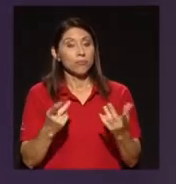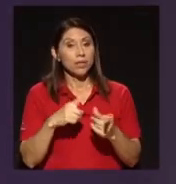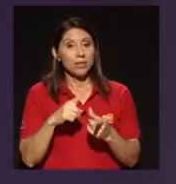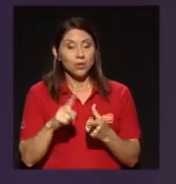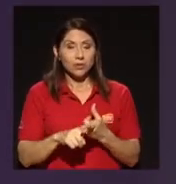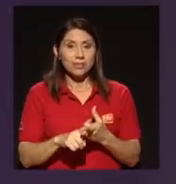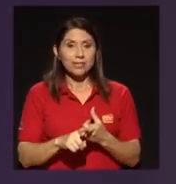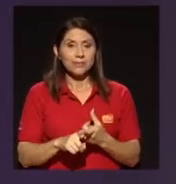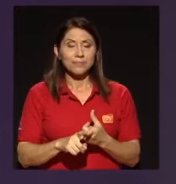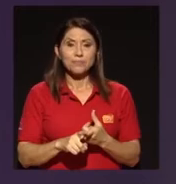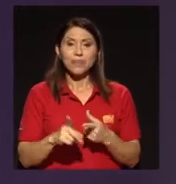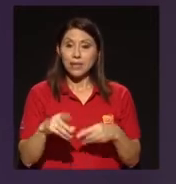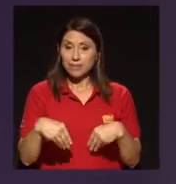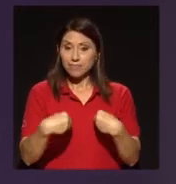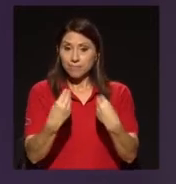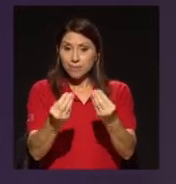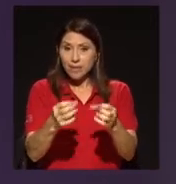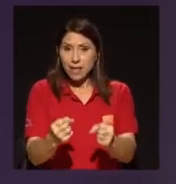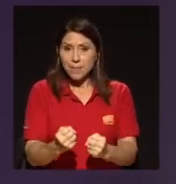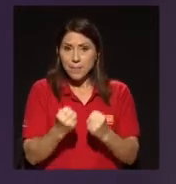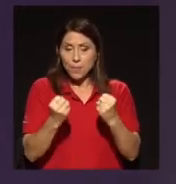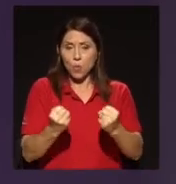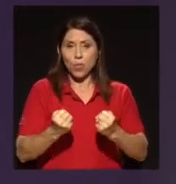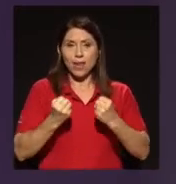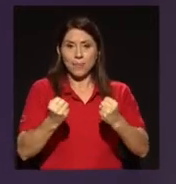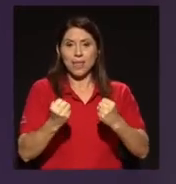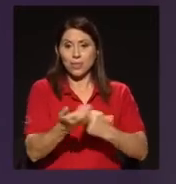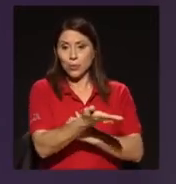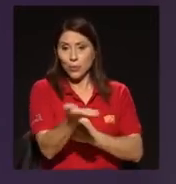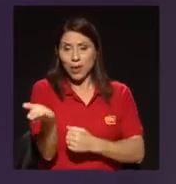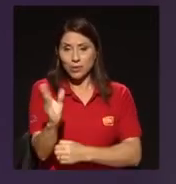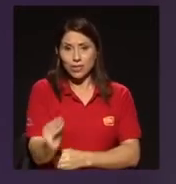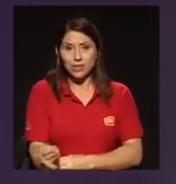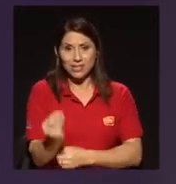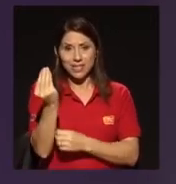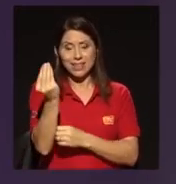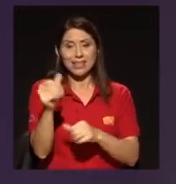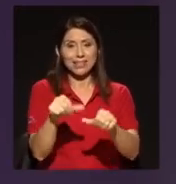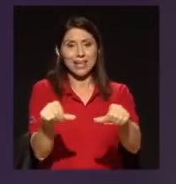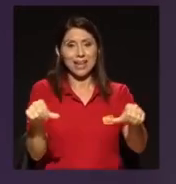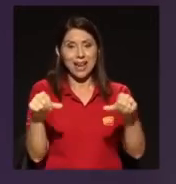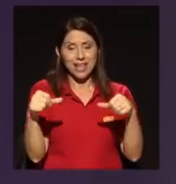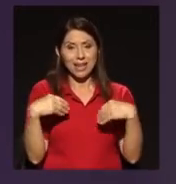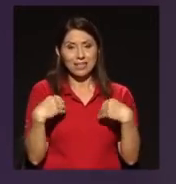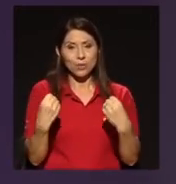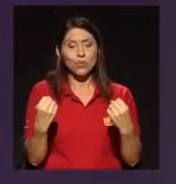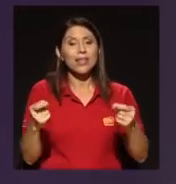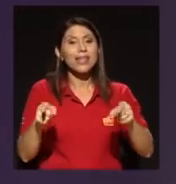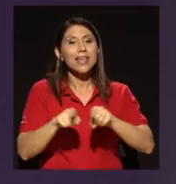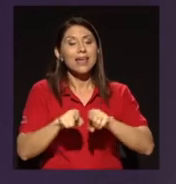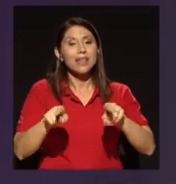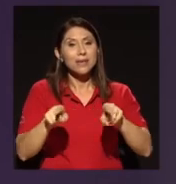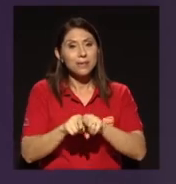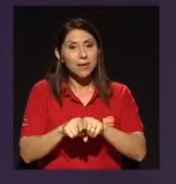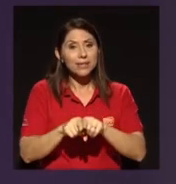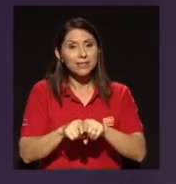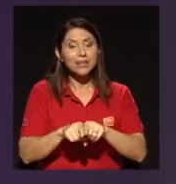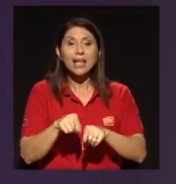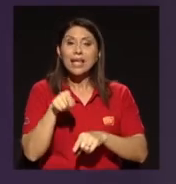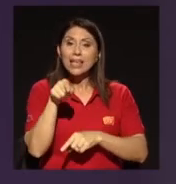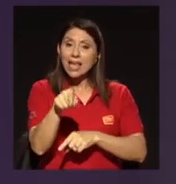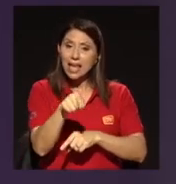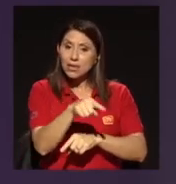entonces en el empoderamiento de los y las adolescentes, en el área de la salud, y además en que se conviertan